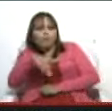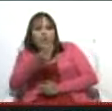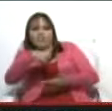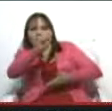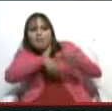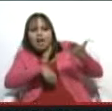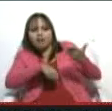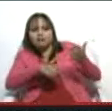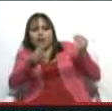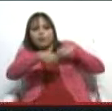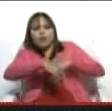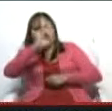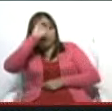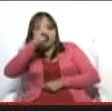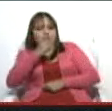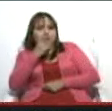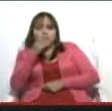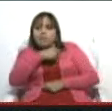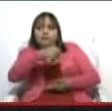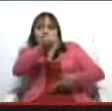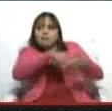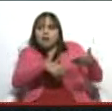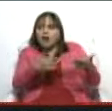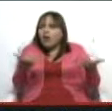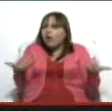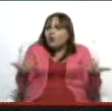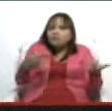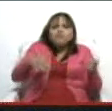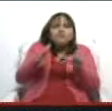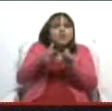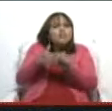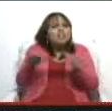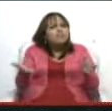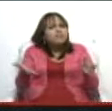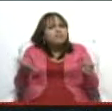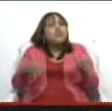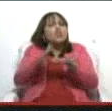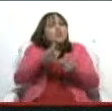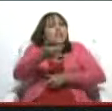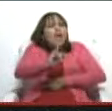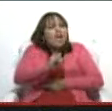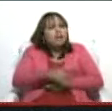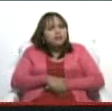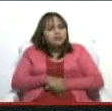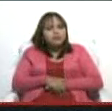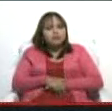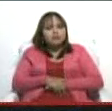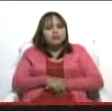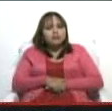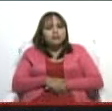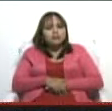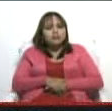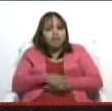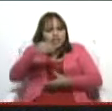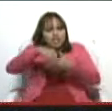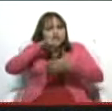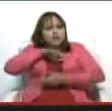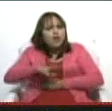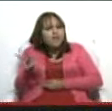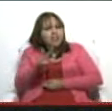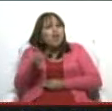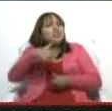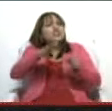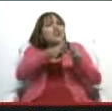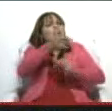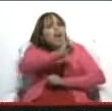República Dominicana. Y no firmaron. ¿Y dónde están ahorita? ¿En dónde están? ¿En qué parte de la historia están? ¿En qué